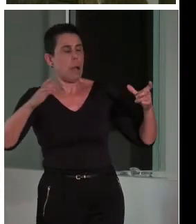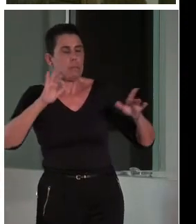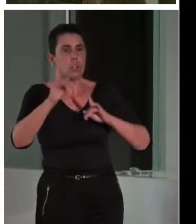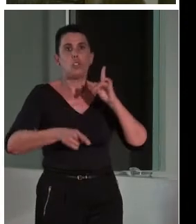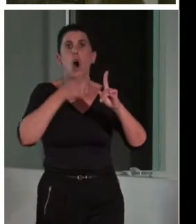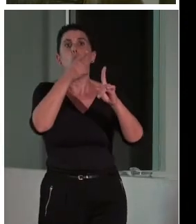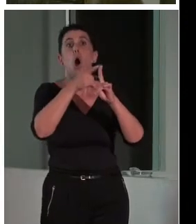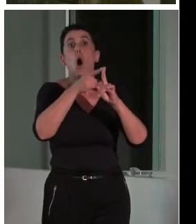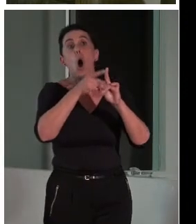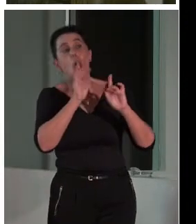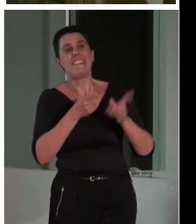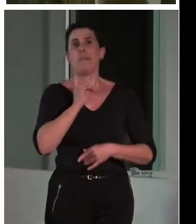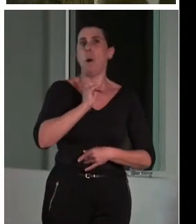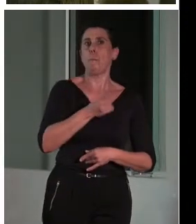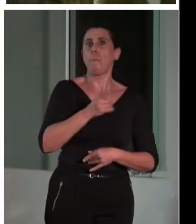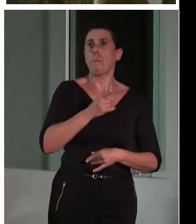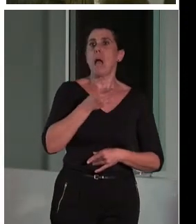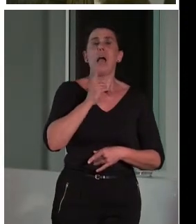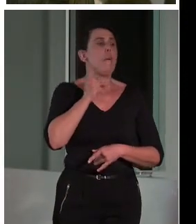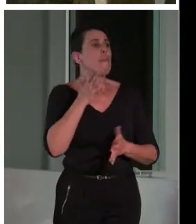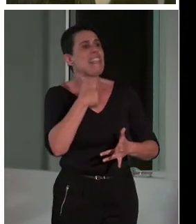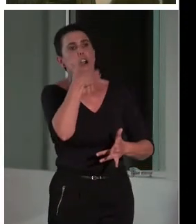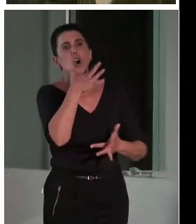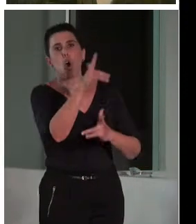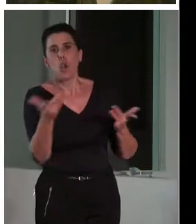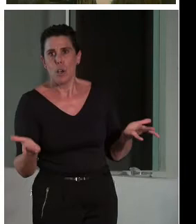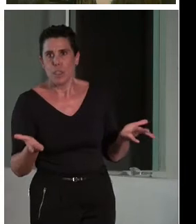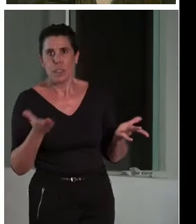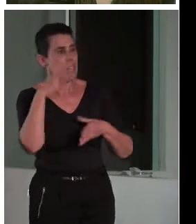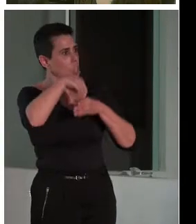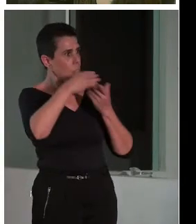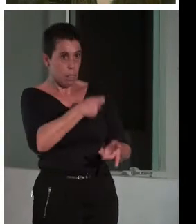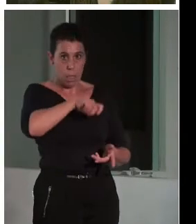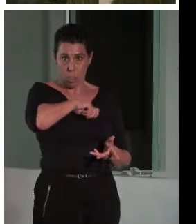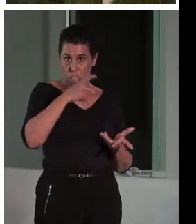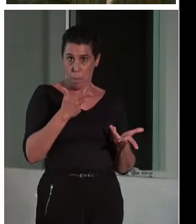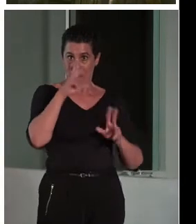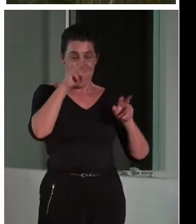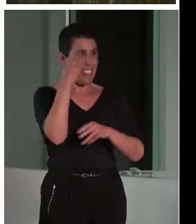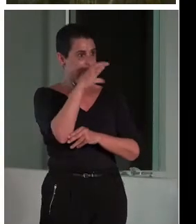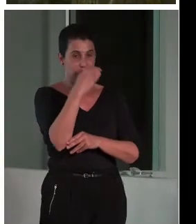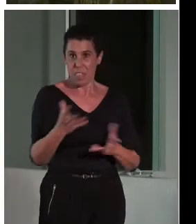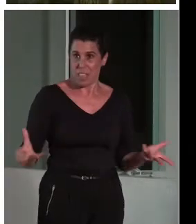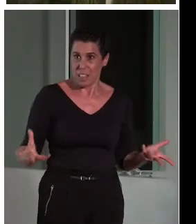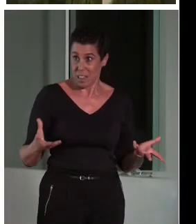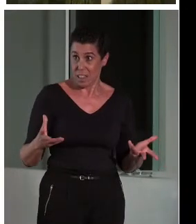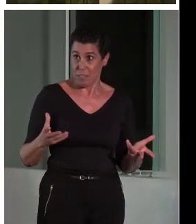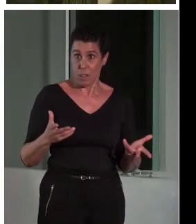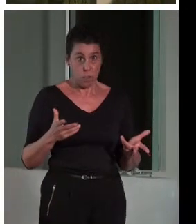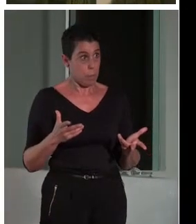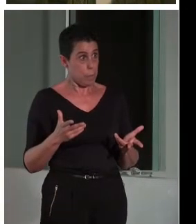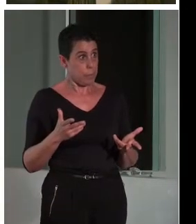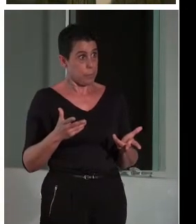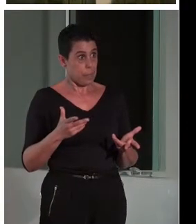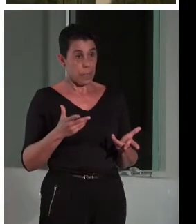gran cantidad de conocimiento y de profesionales de patrimonio cultural que hay en el estado español y que desde luego merece tener una